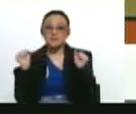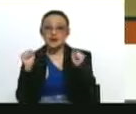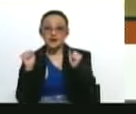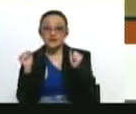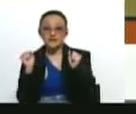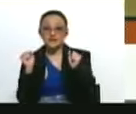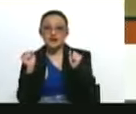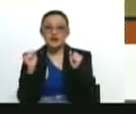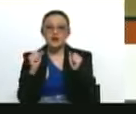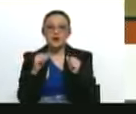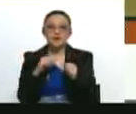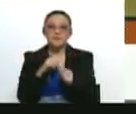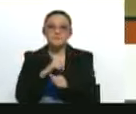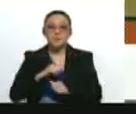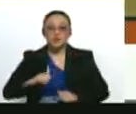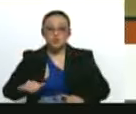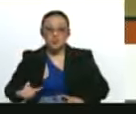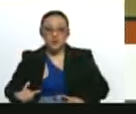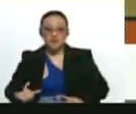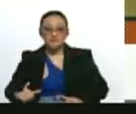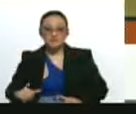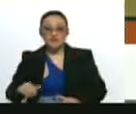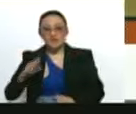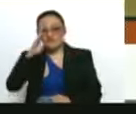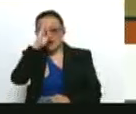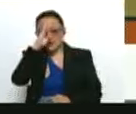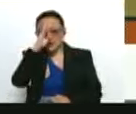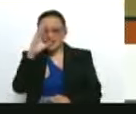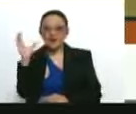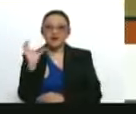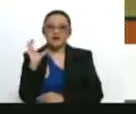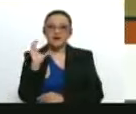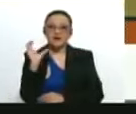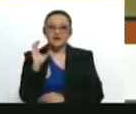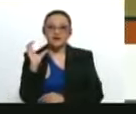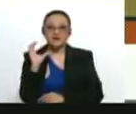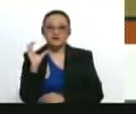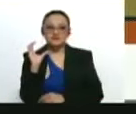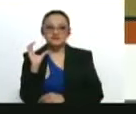de Portuguesa, de Barinas, de Caracas.